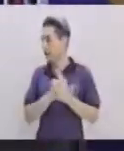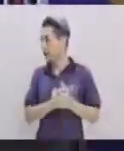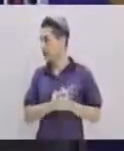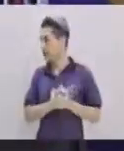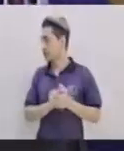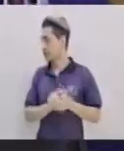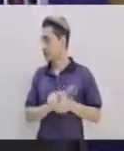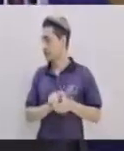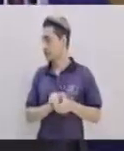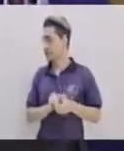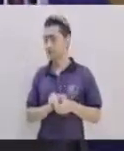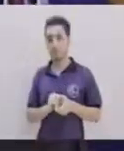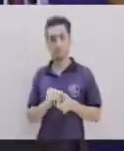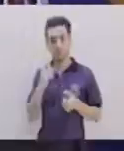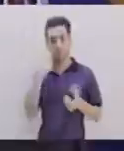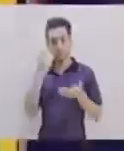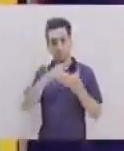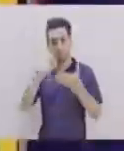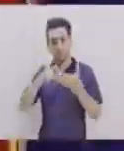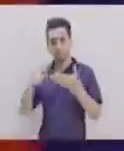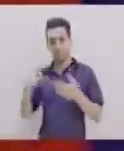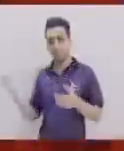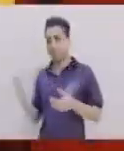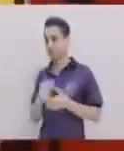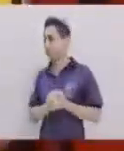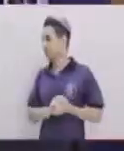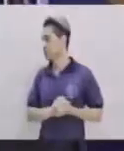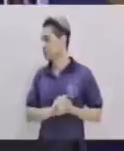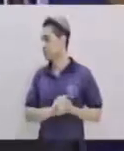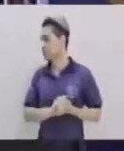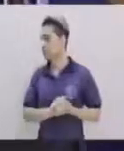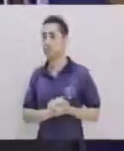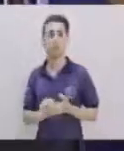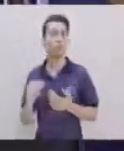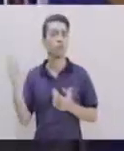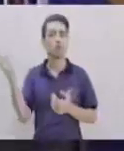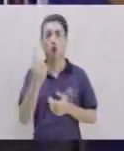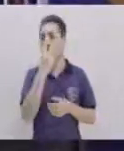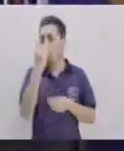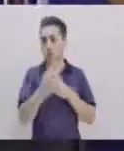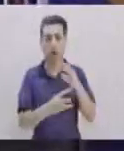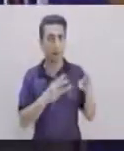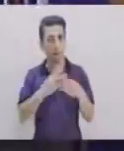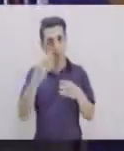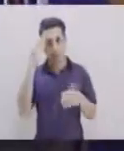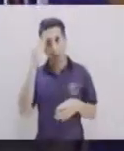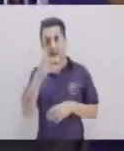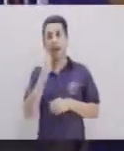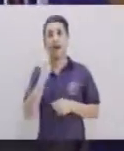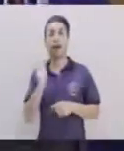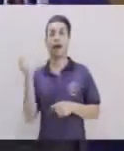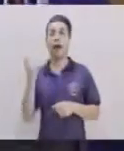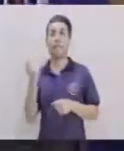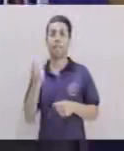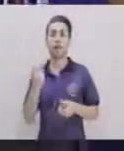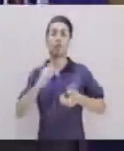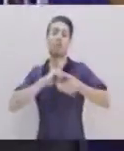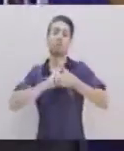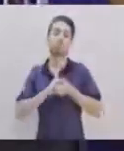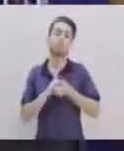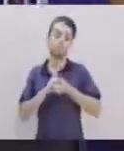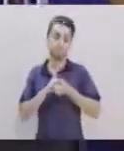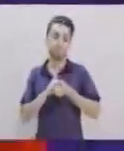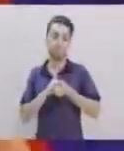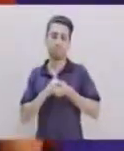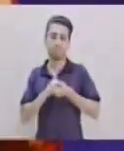espacio para seguir escribiendo, para que todo el mundo supiera que eran amigos. Cuando